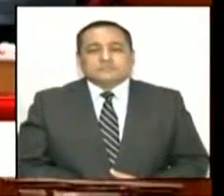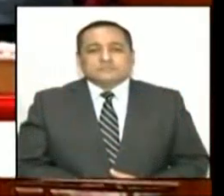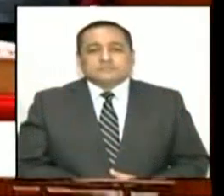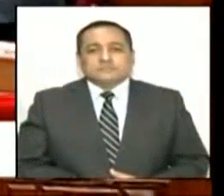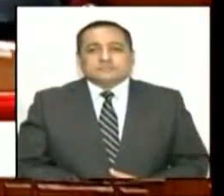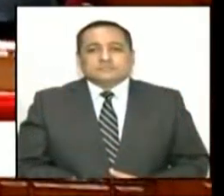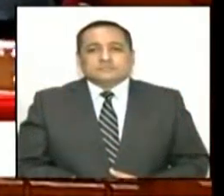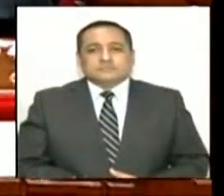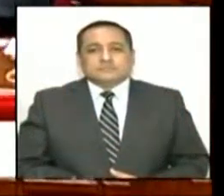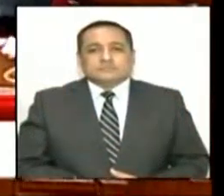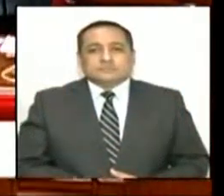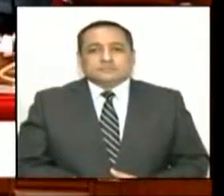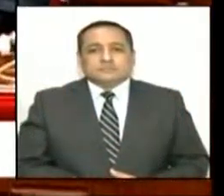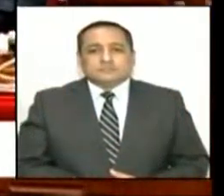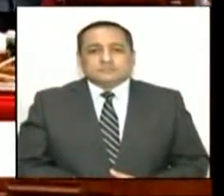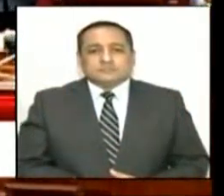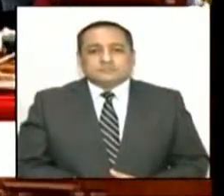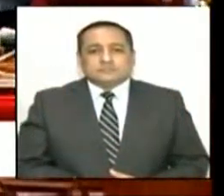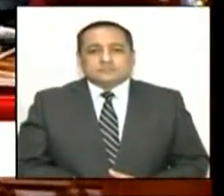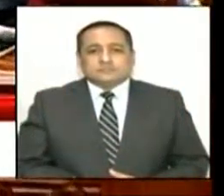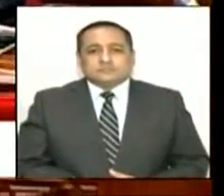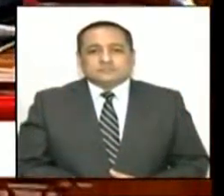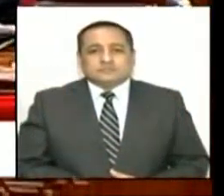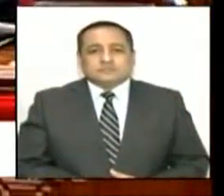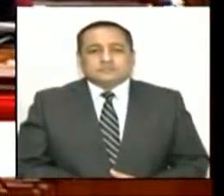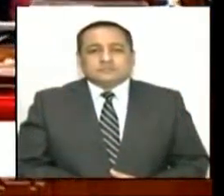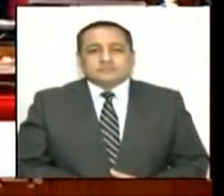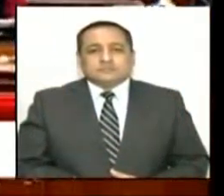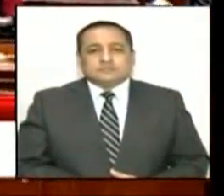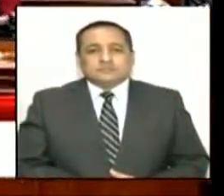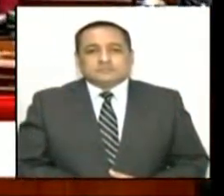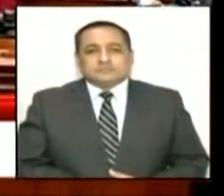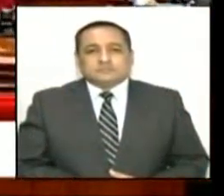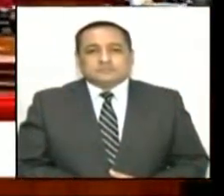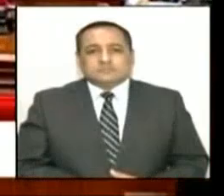Gracias. Paso contrario, su correazo.